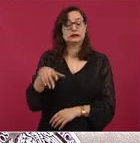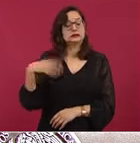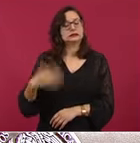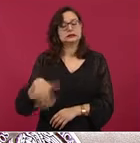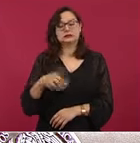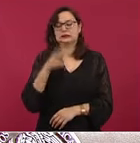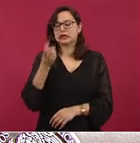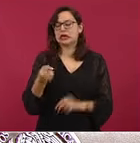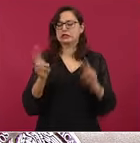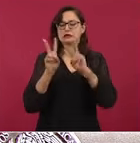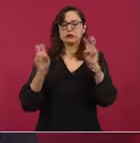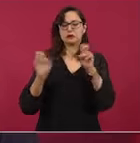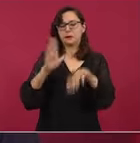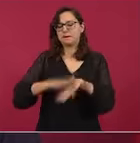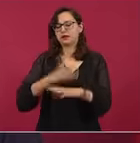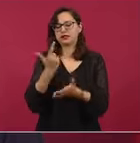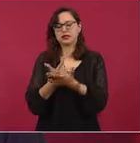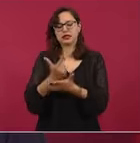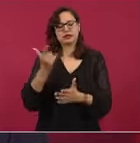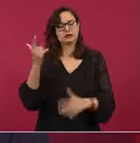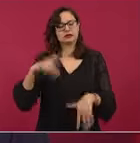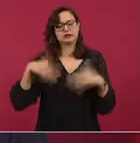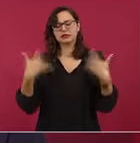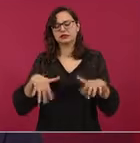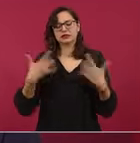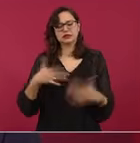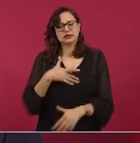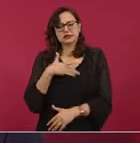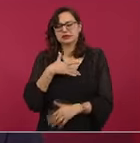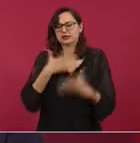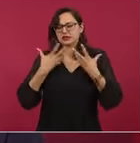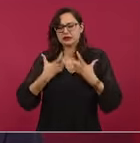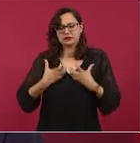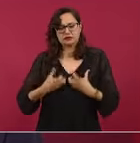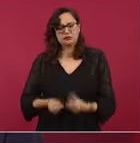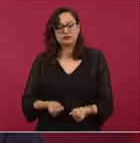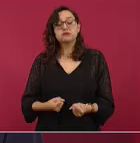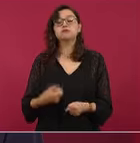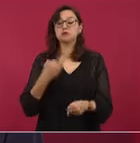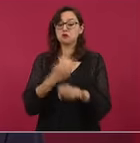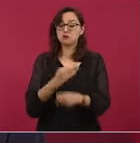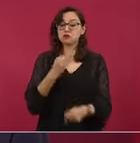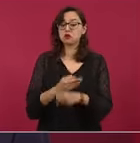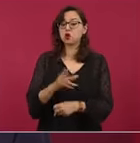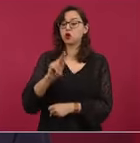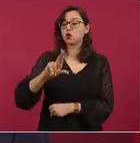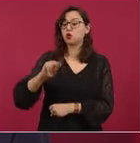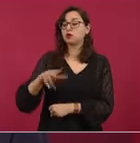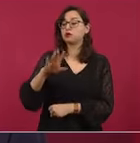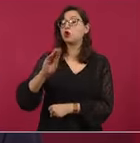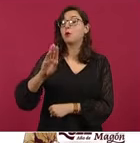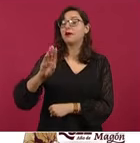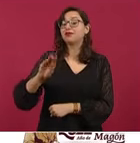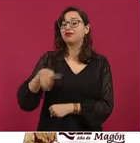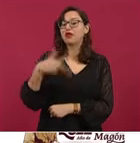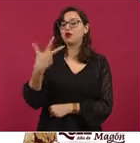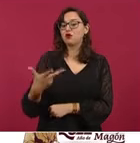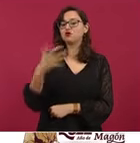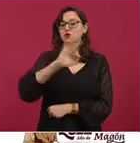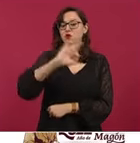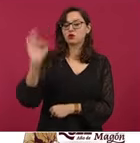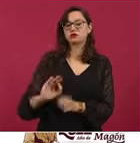delicada y desde luego más dolorosa de la epidemia, también una reducción absoluta de 98% cuando comparamos lo que vivimos en